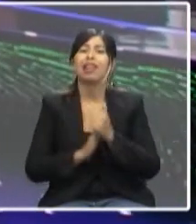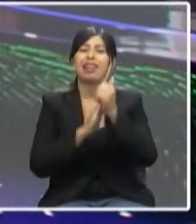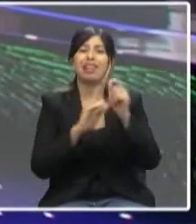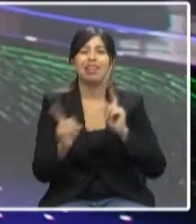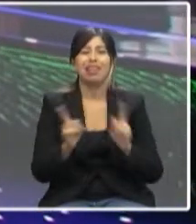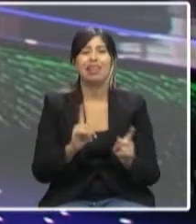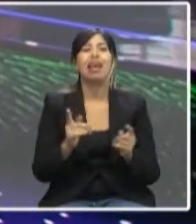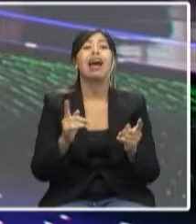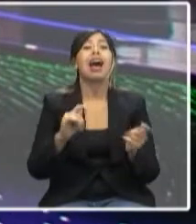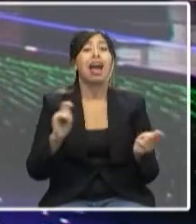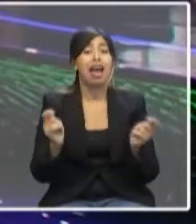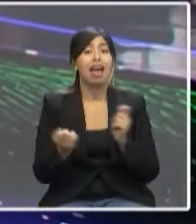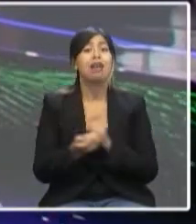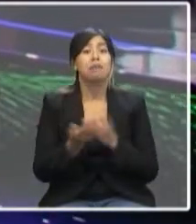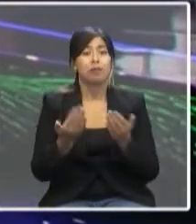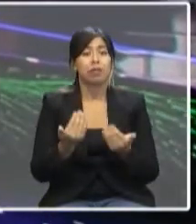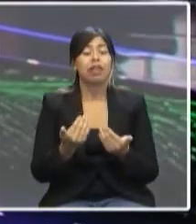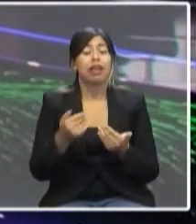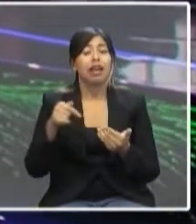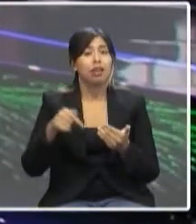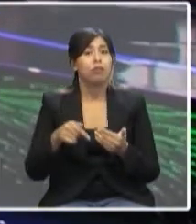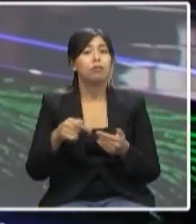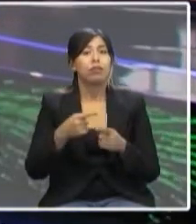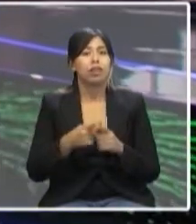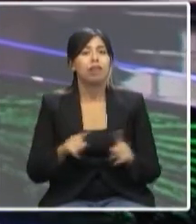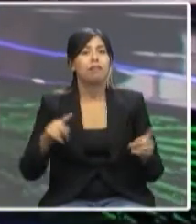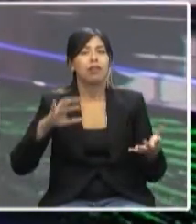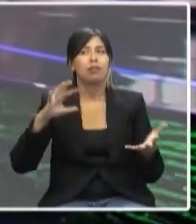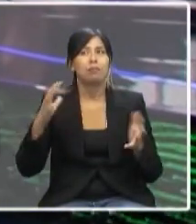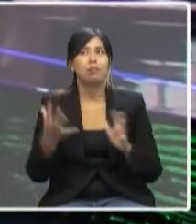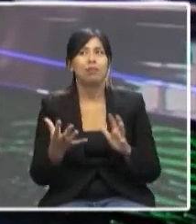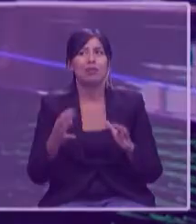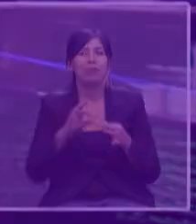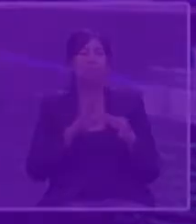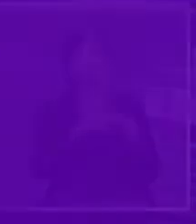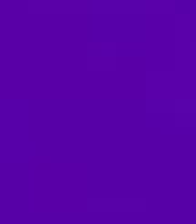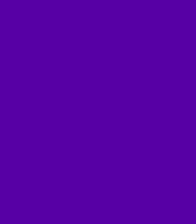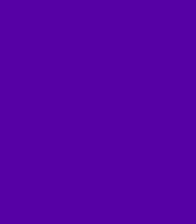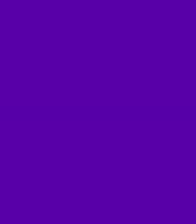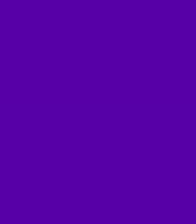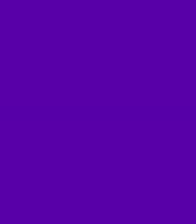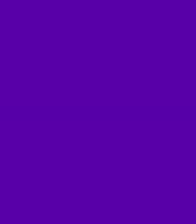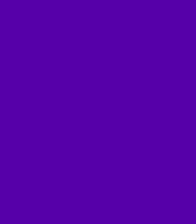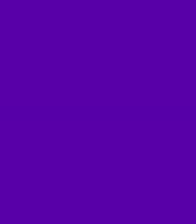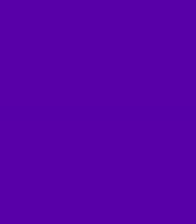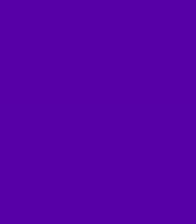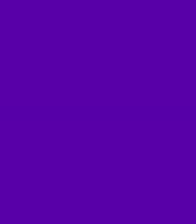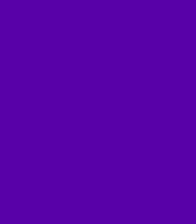de los cambios que necesitamos que se lideren de una manera muy diferente en el mundo. Así que muchísimas gracias.